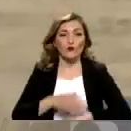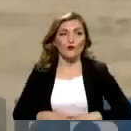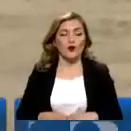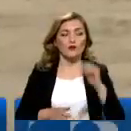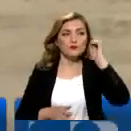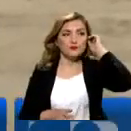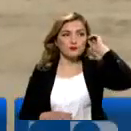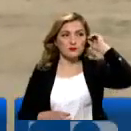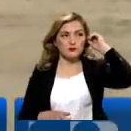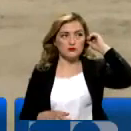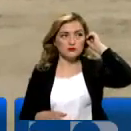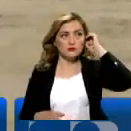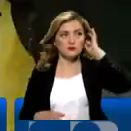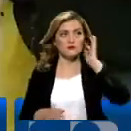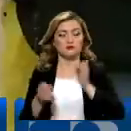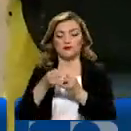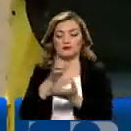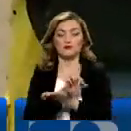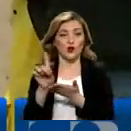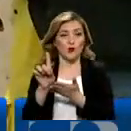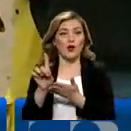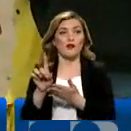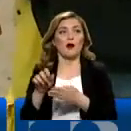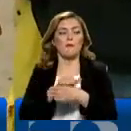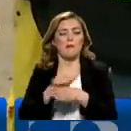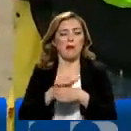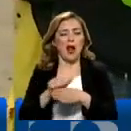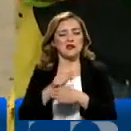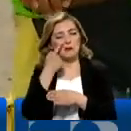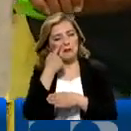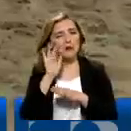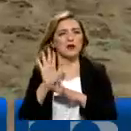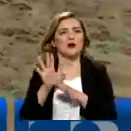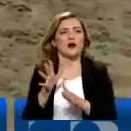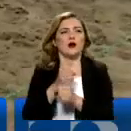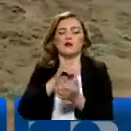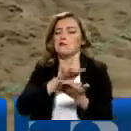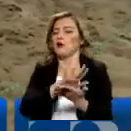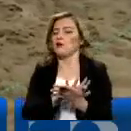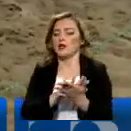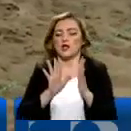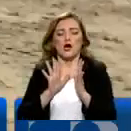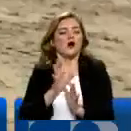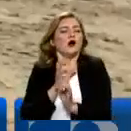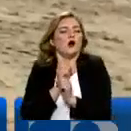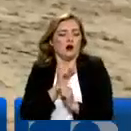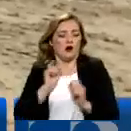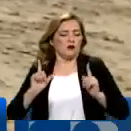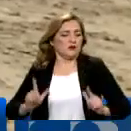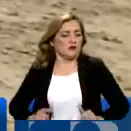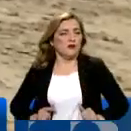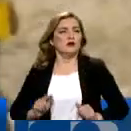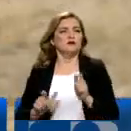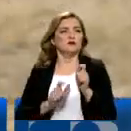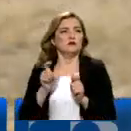simulacro realizado este fin de semana las autoridades pusieron a prueba las medidas de seguridad que se aplicarán a visitantes y servidores